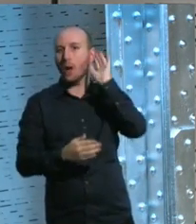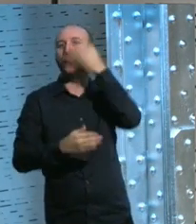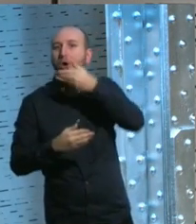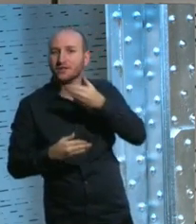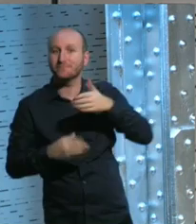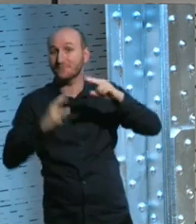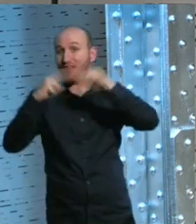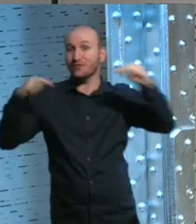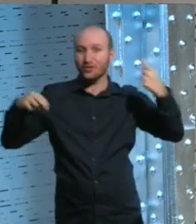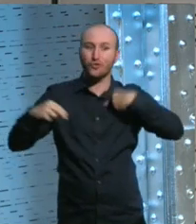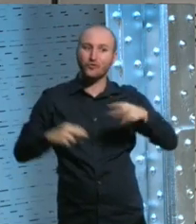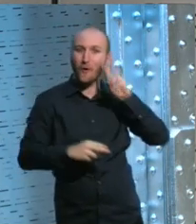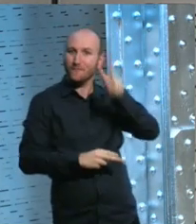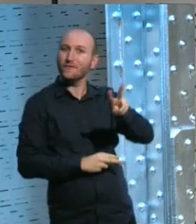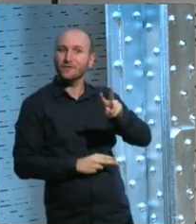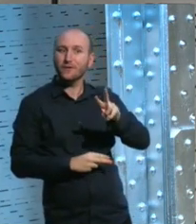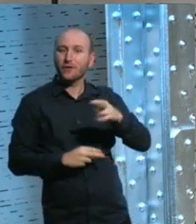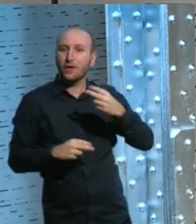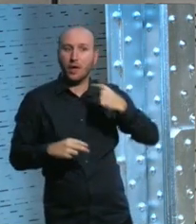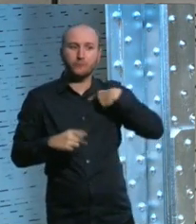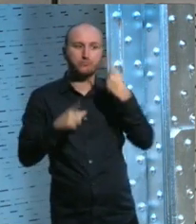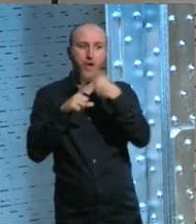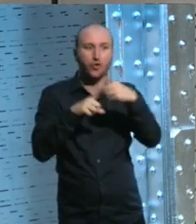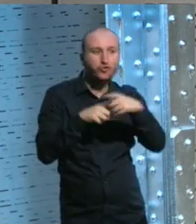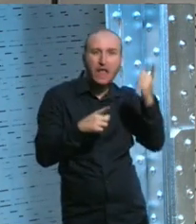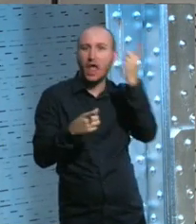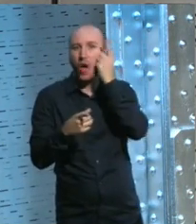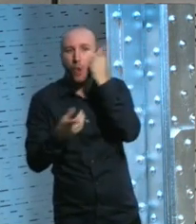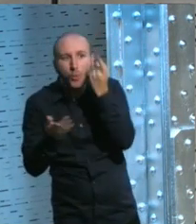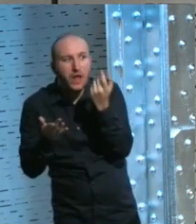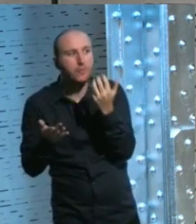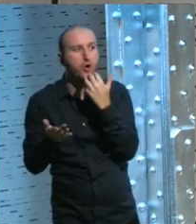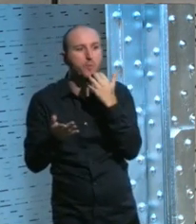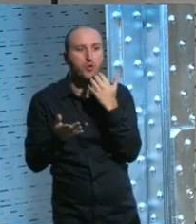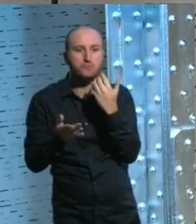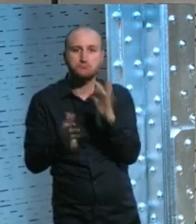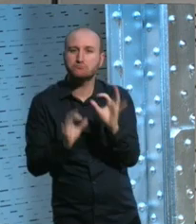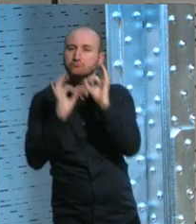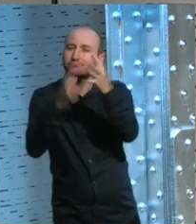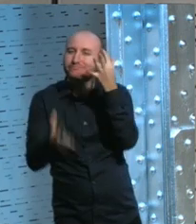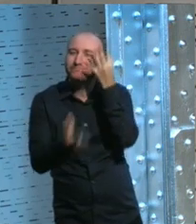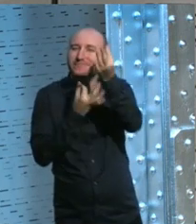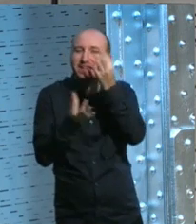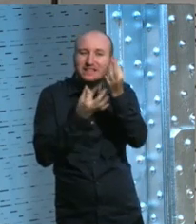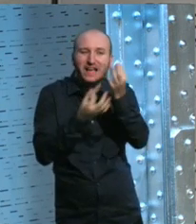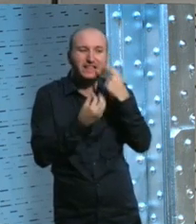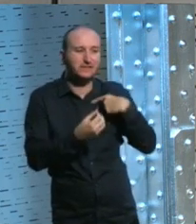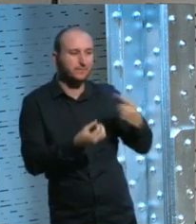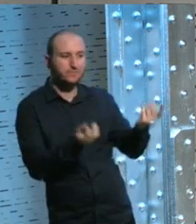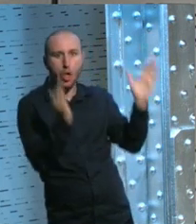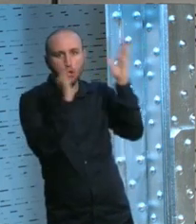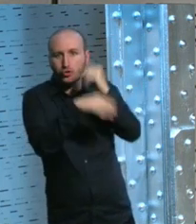Bueno, entonces hay cosas que móvil no me dice lo que es, aunque esta pudiera caber.